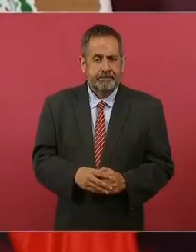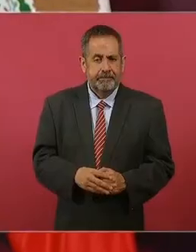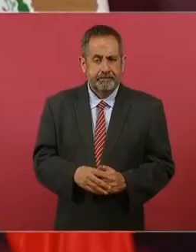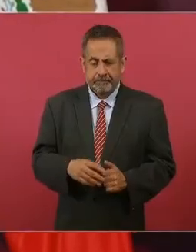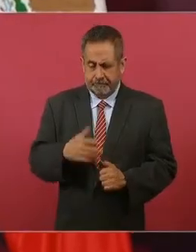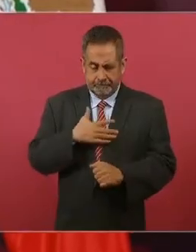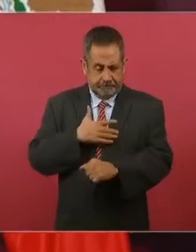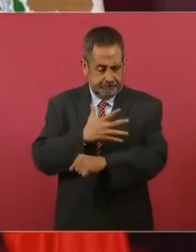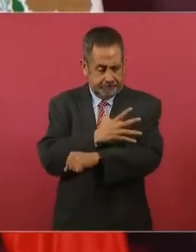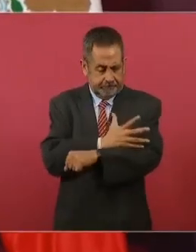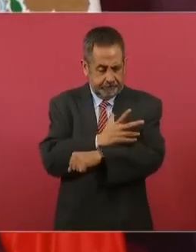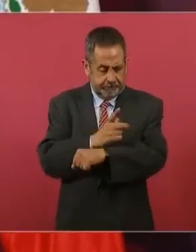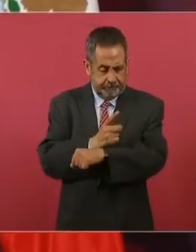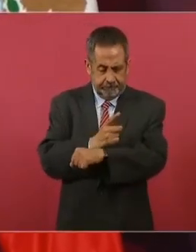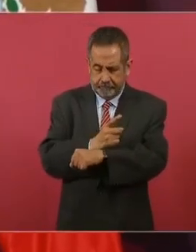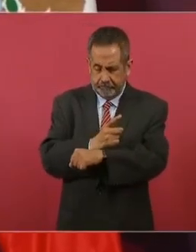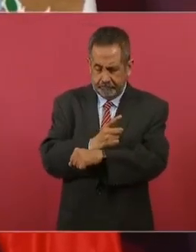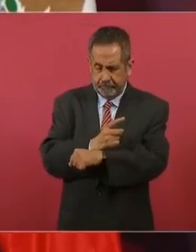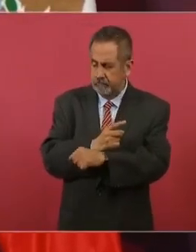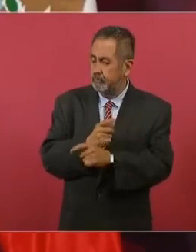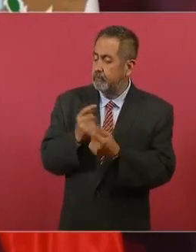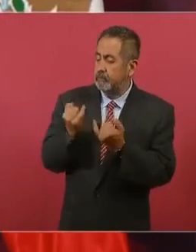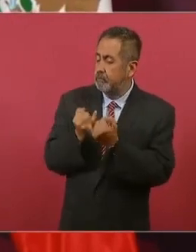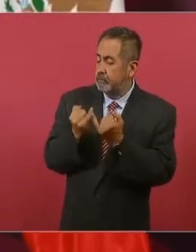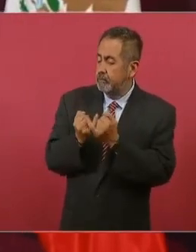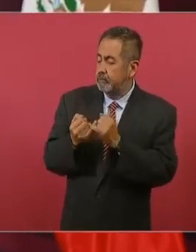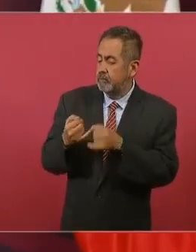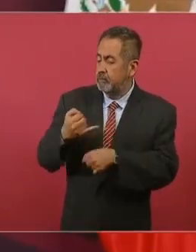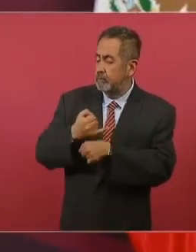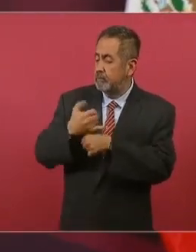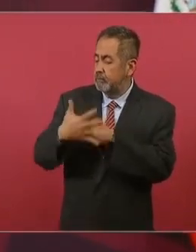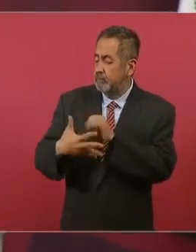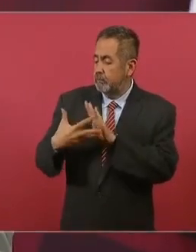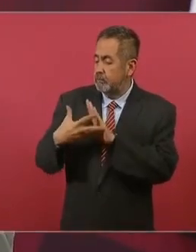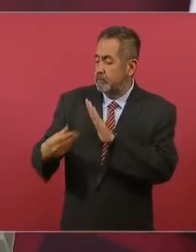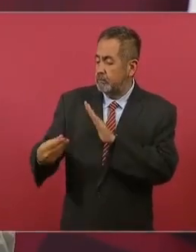honestidad de herencia a los hijos, que es